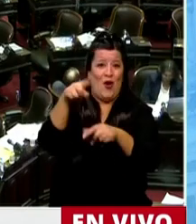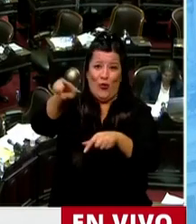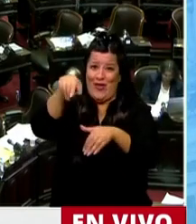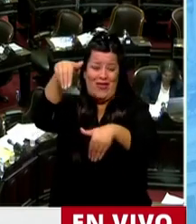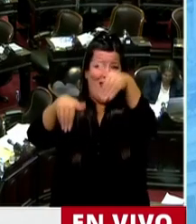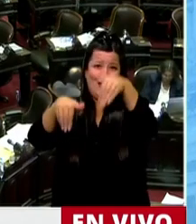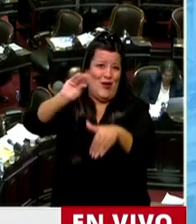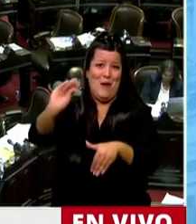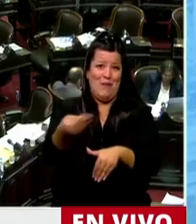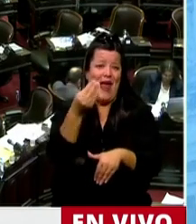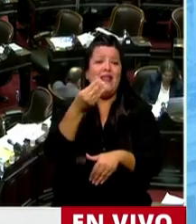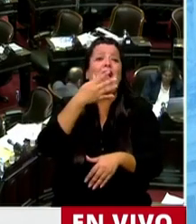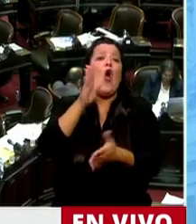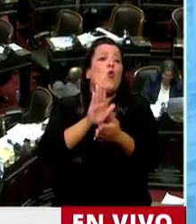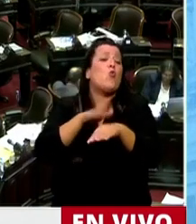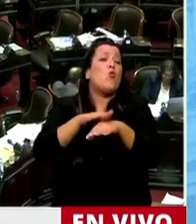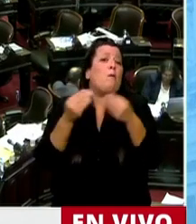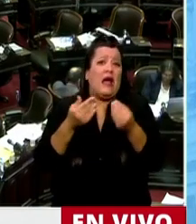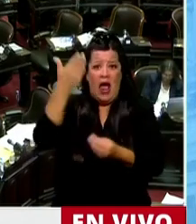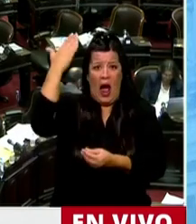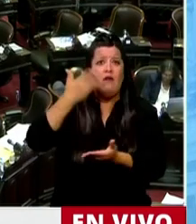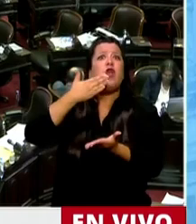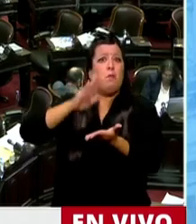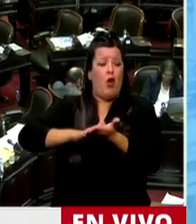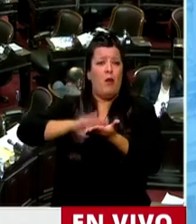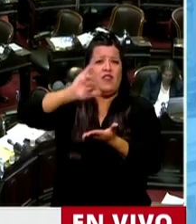elecciones porque no cumplieron con lo que dijeron.